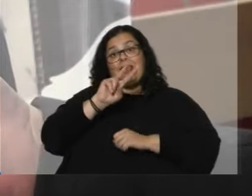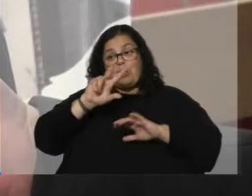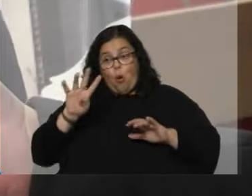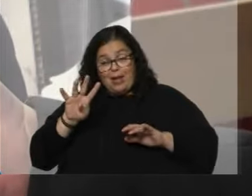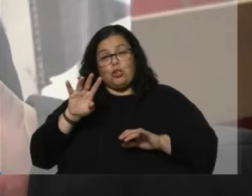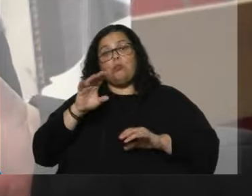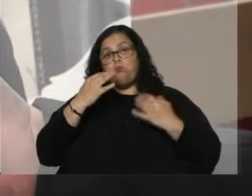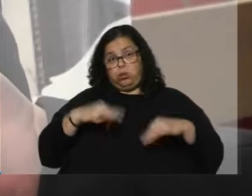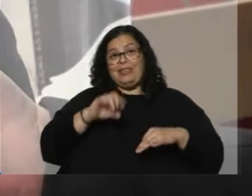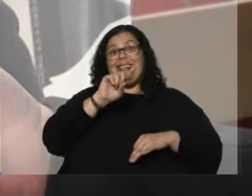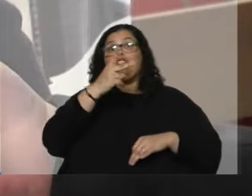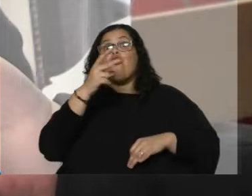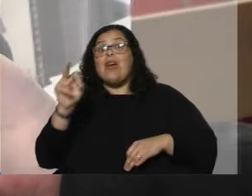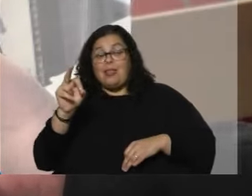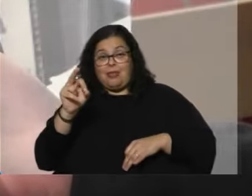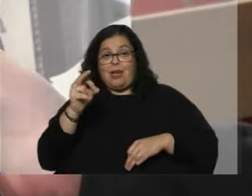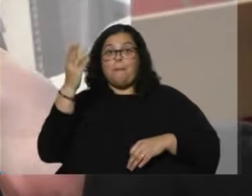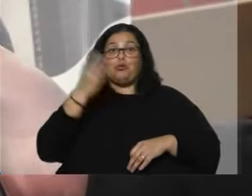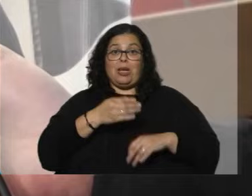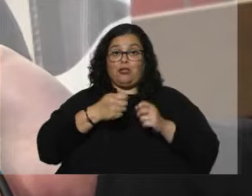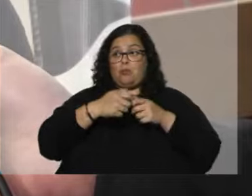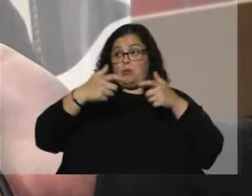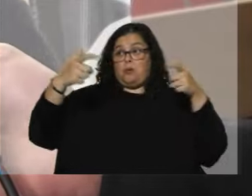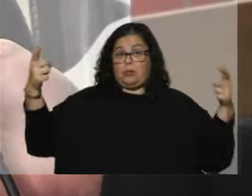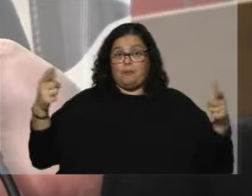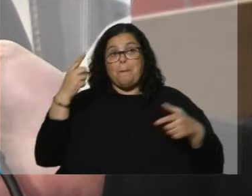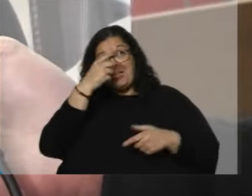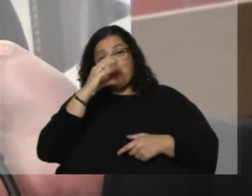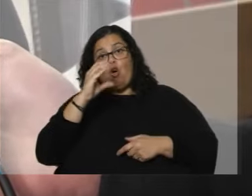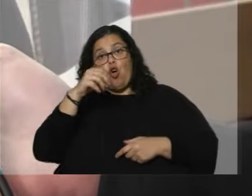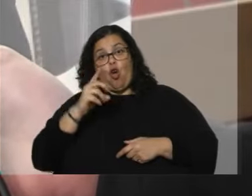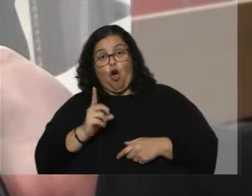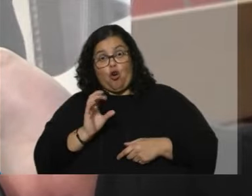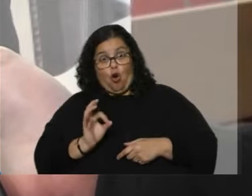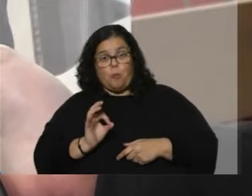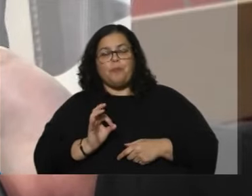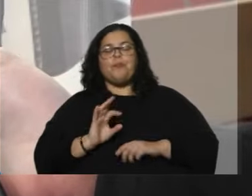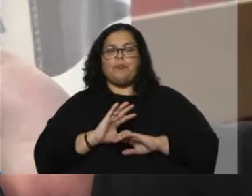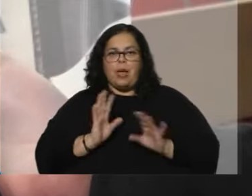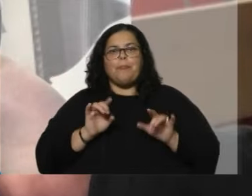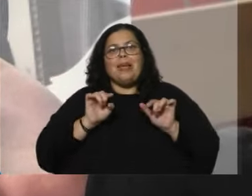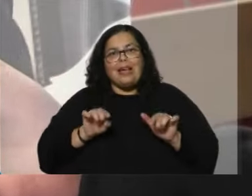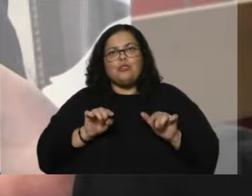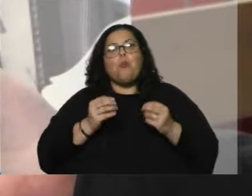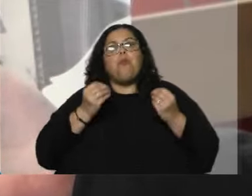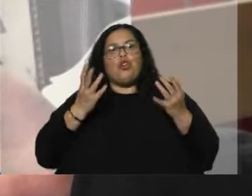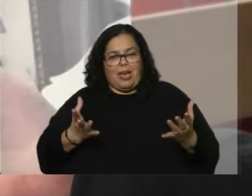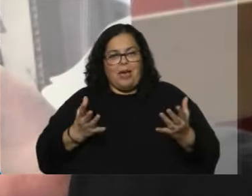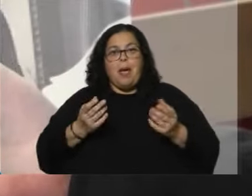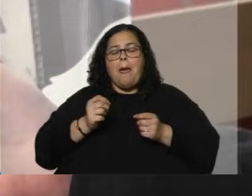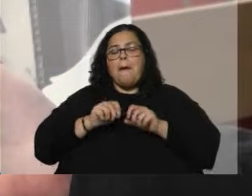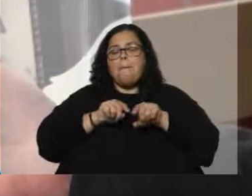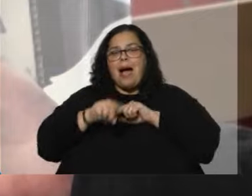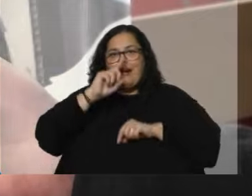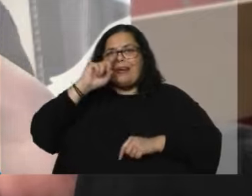aumento sostenido de hace ya varias décadas en el número de casos del Congo, lo cual se vincula con esa acumulación de mutaciones, de variaciones que